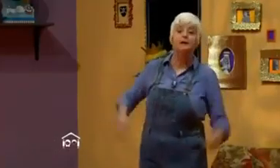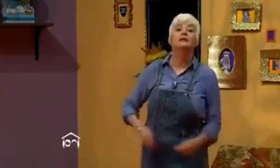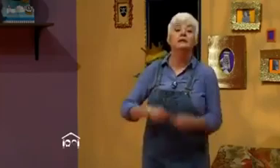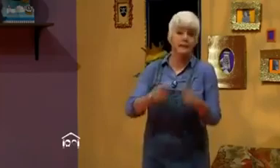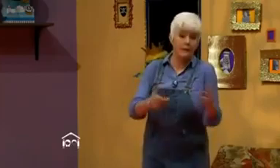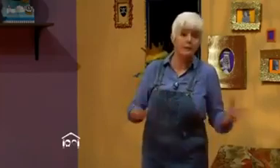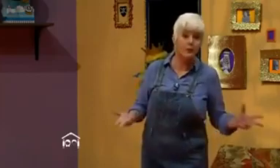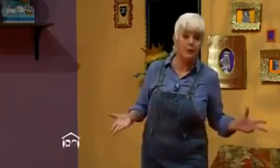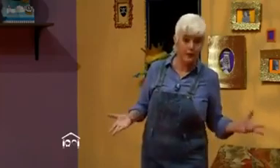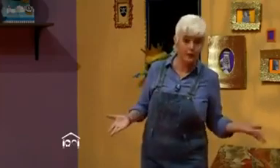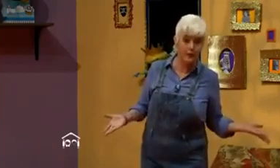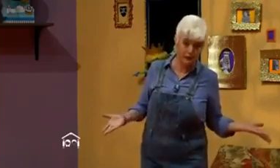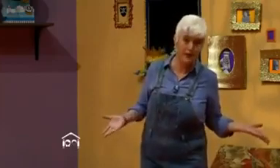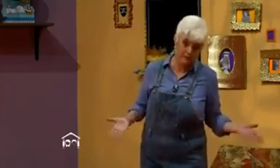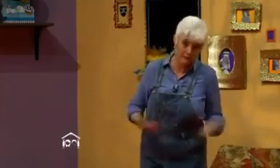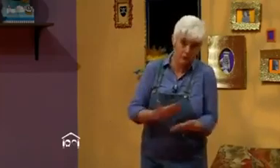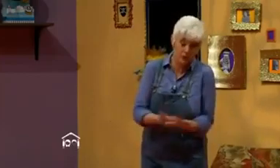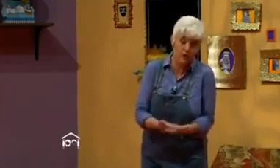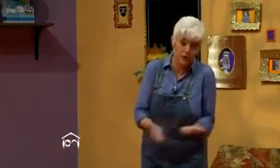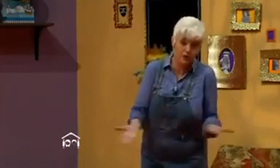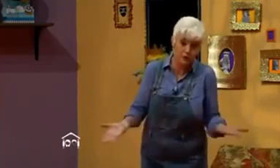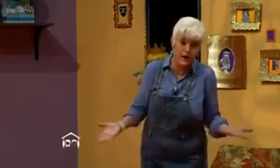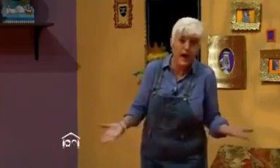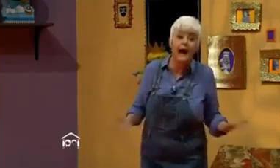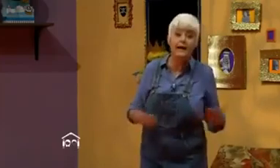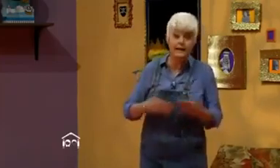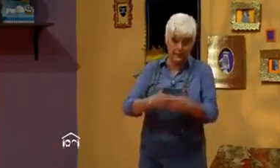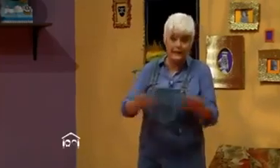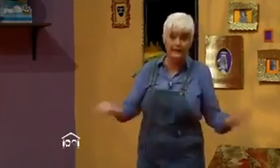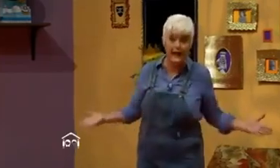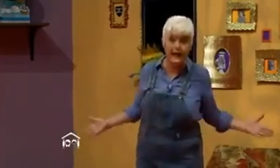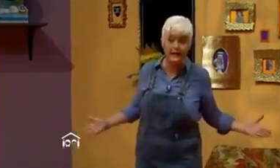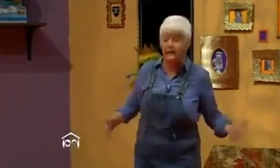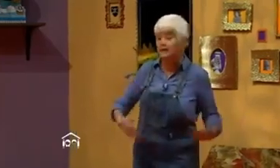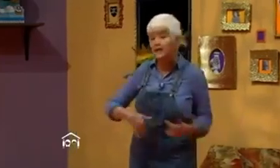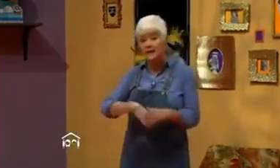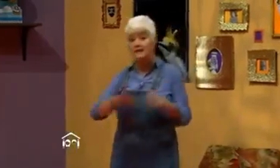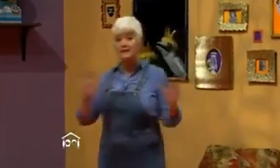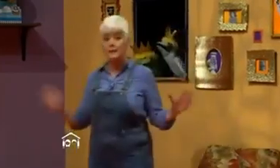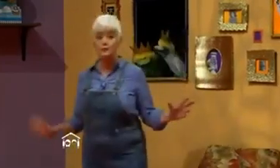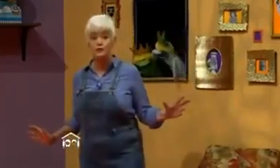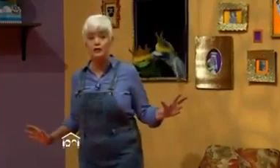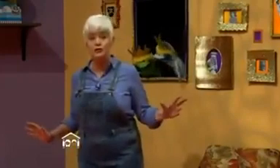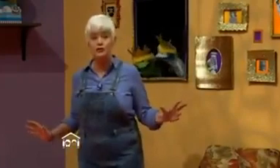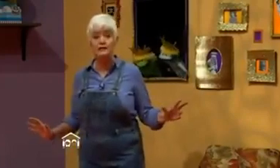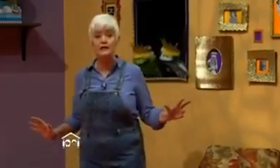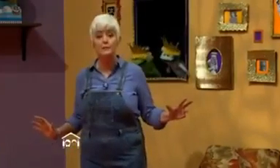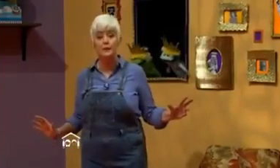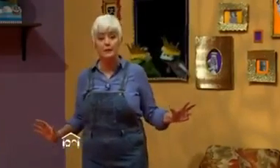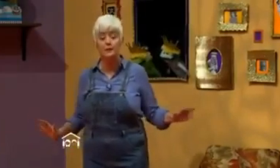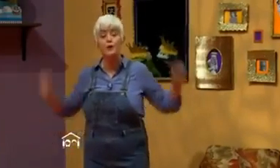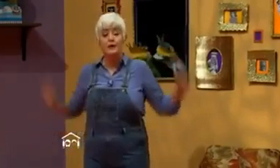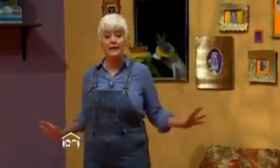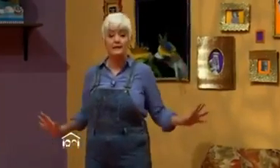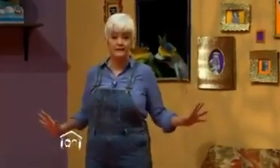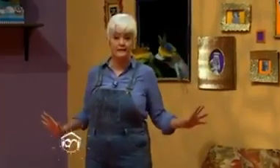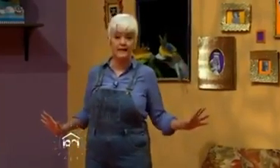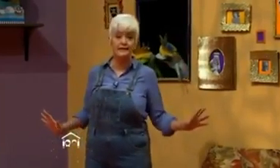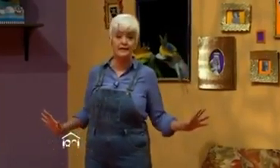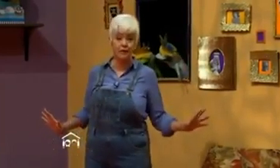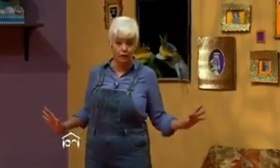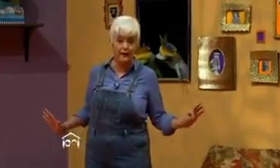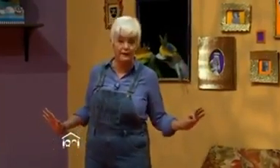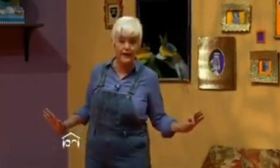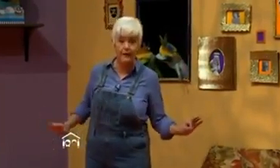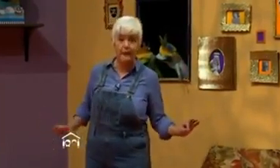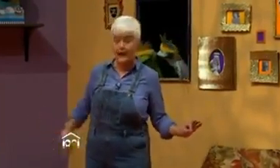papá, estaba muy preocupado porque los niños estudiaran y aprendieran. Tenían clases de muchas cosas. Tenía, por ejemplo,